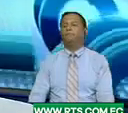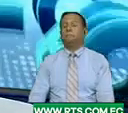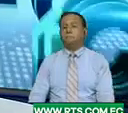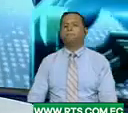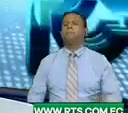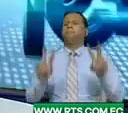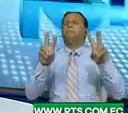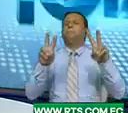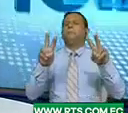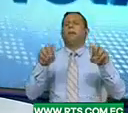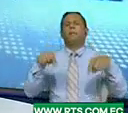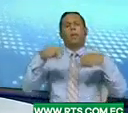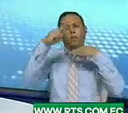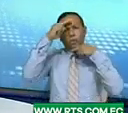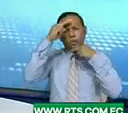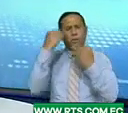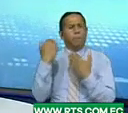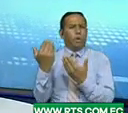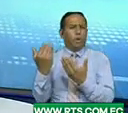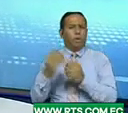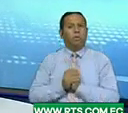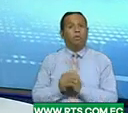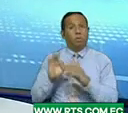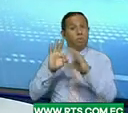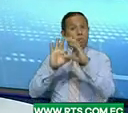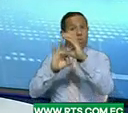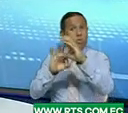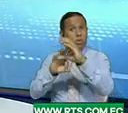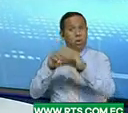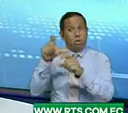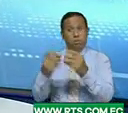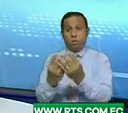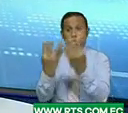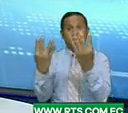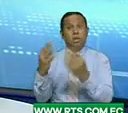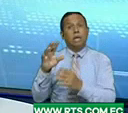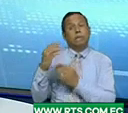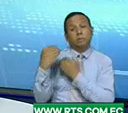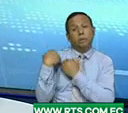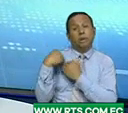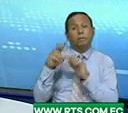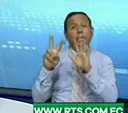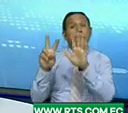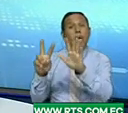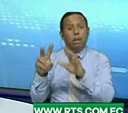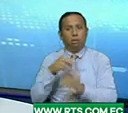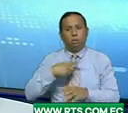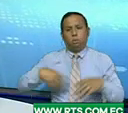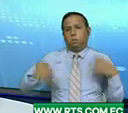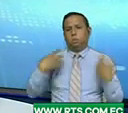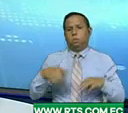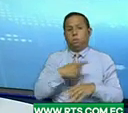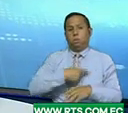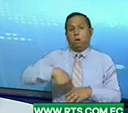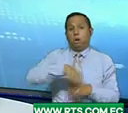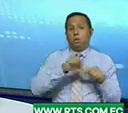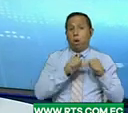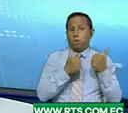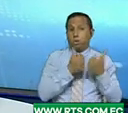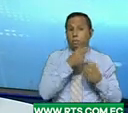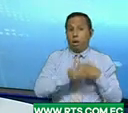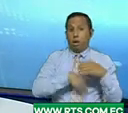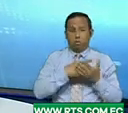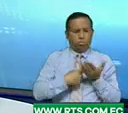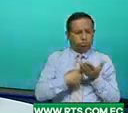Ya en temas políticos, los 7 vocales del Consejo de Participación Ciudadana y Control Social deberán enfrentar un juicio político y